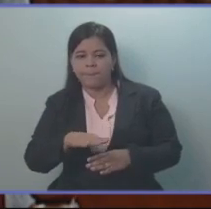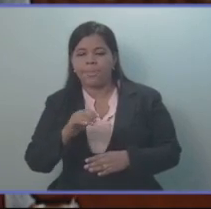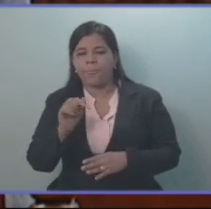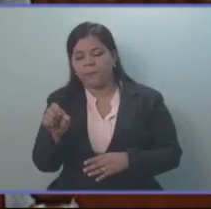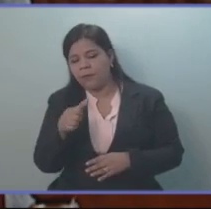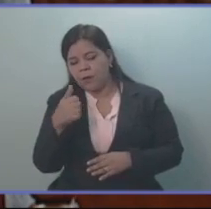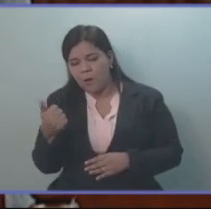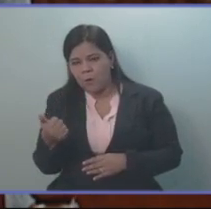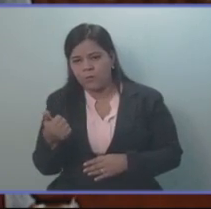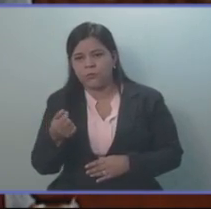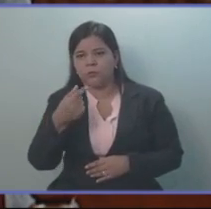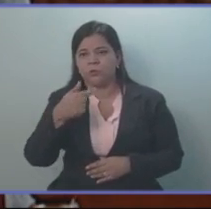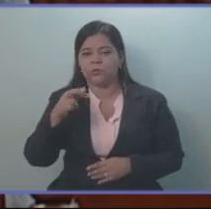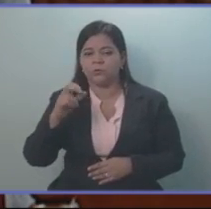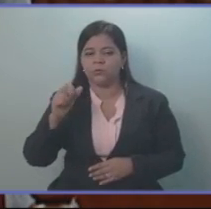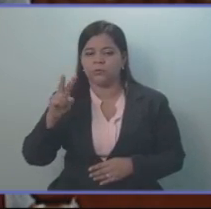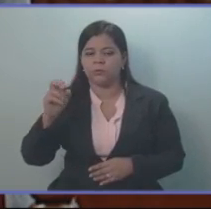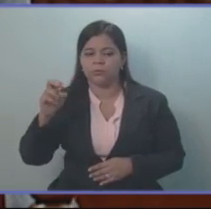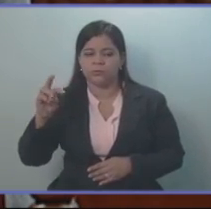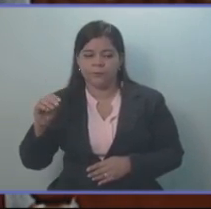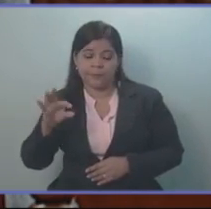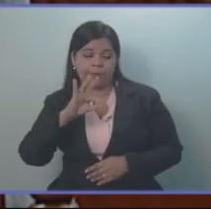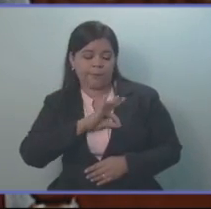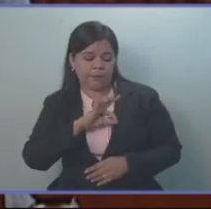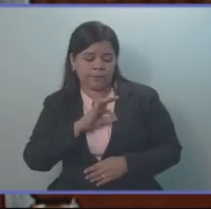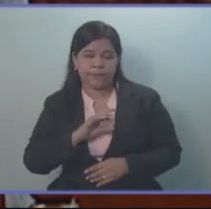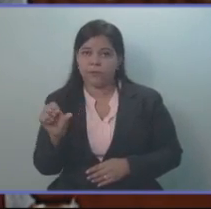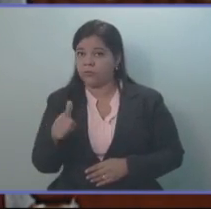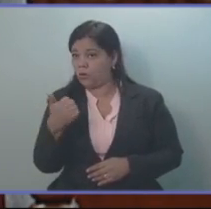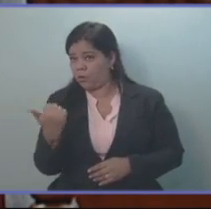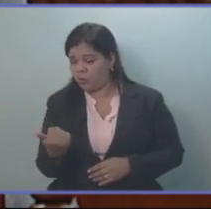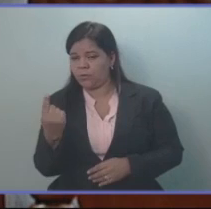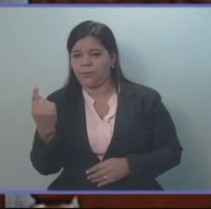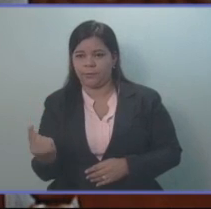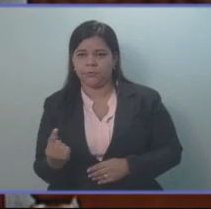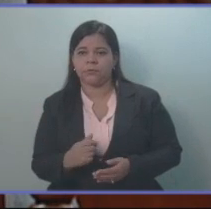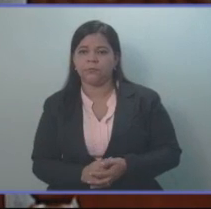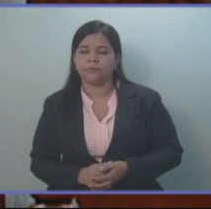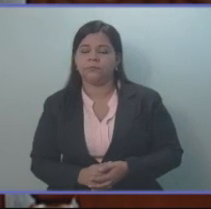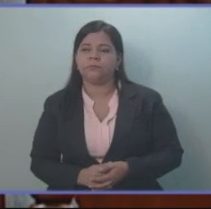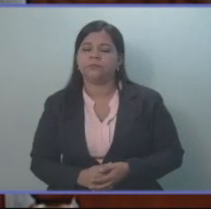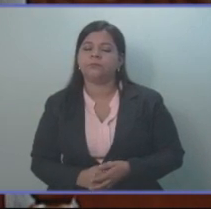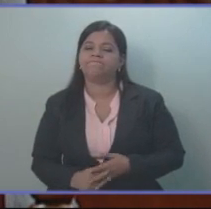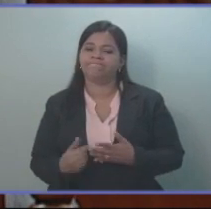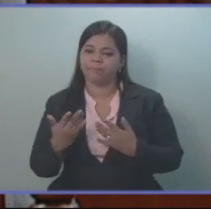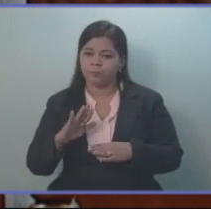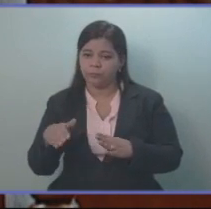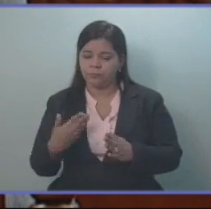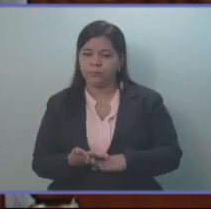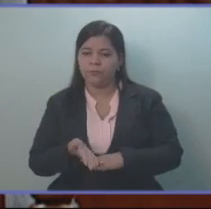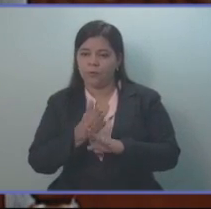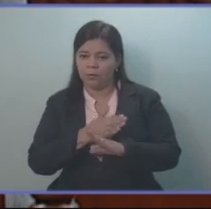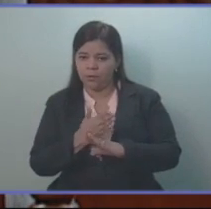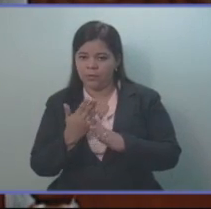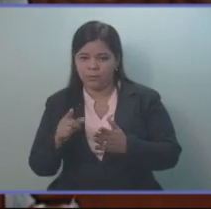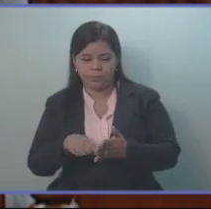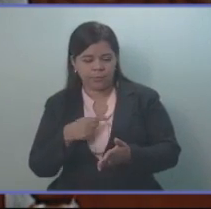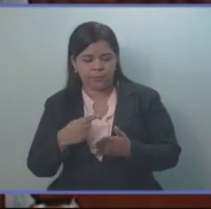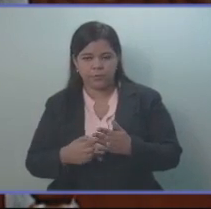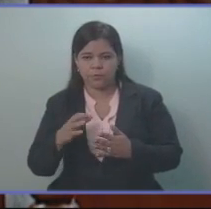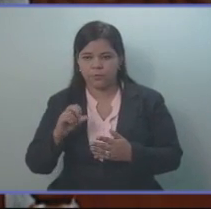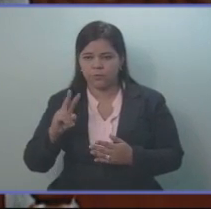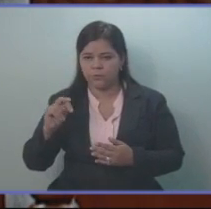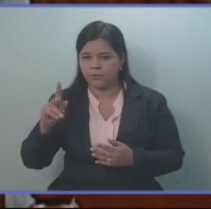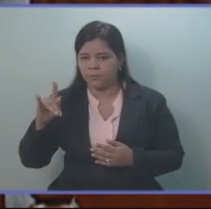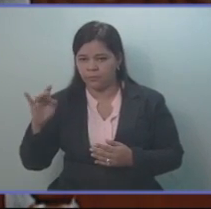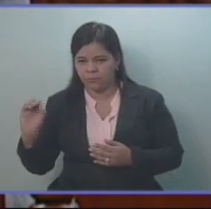de gravamen a favor de un tercero. Exceptuarse de la anterior prohibición a Fonavipo, esta